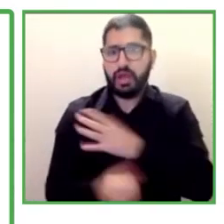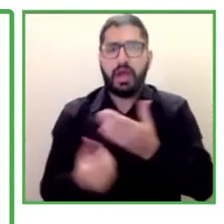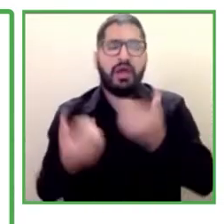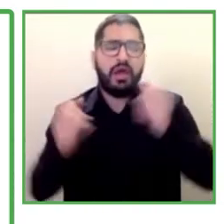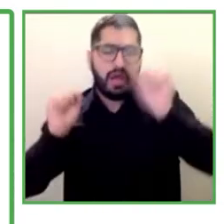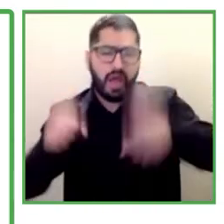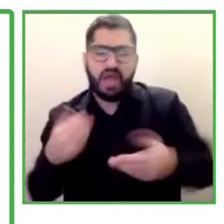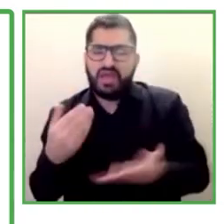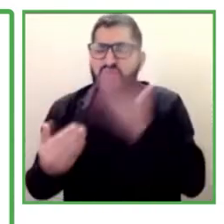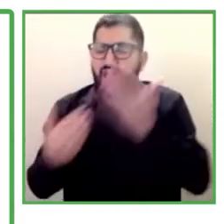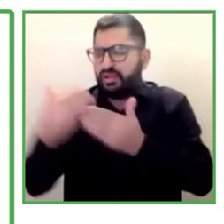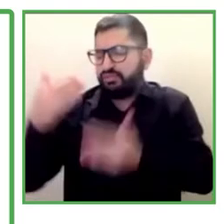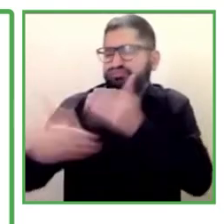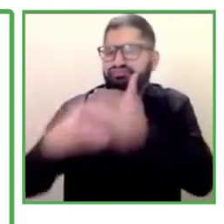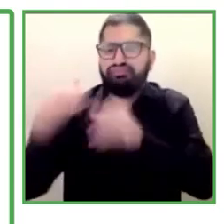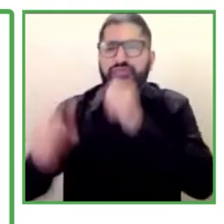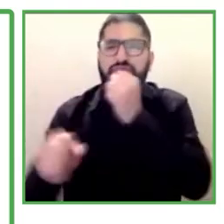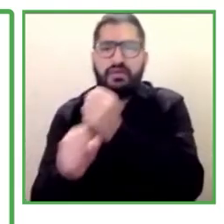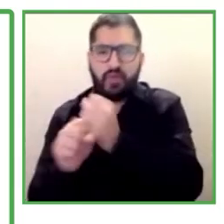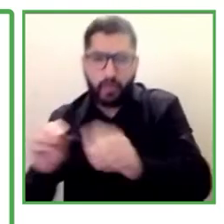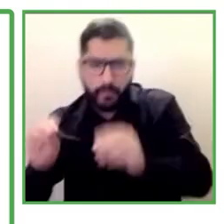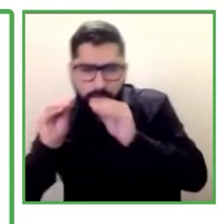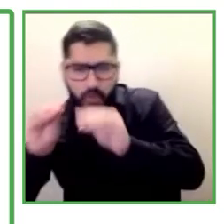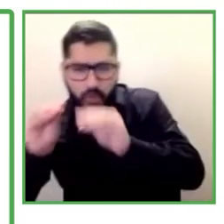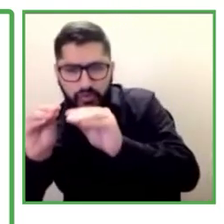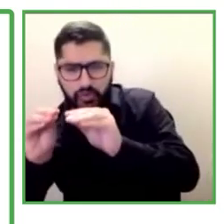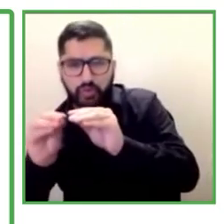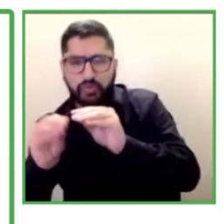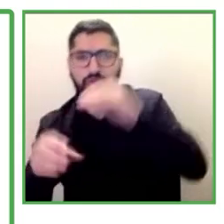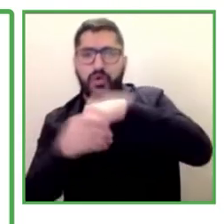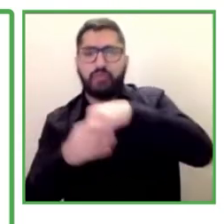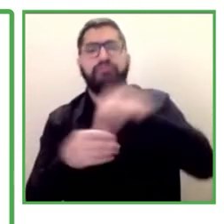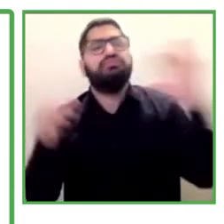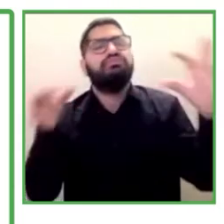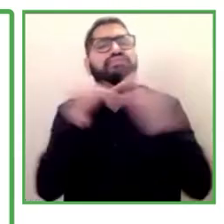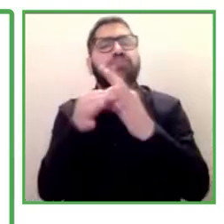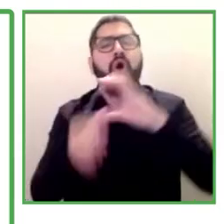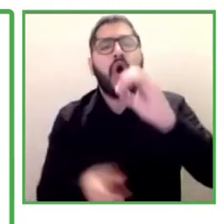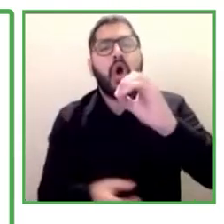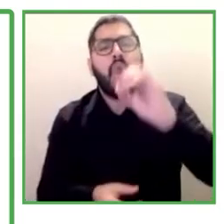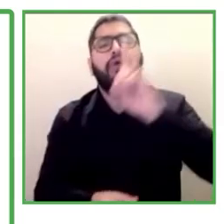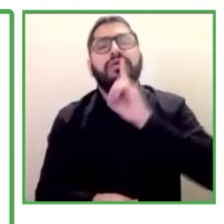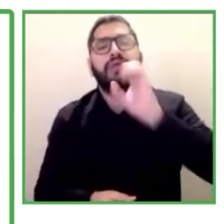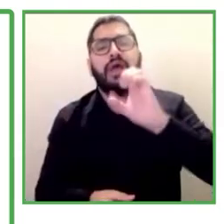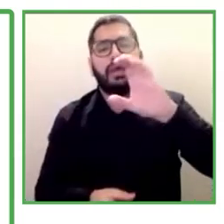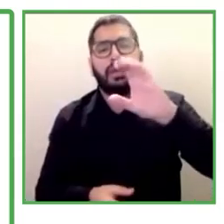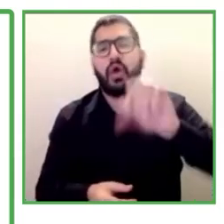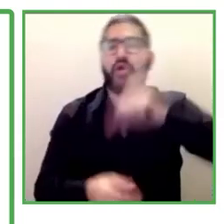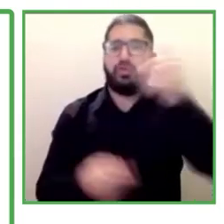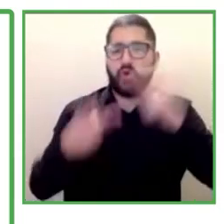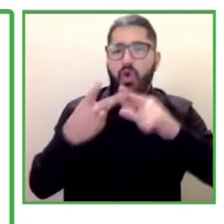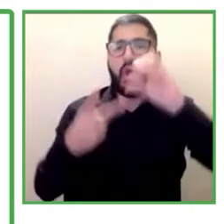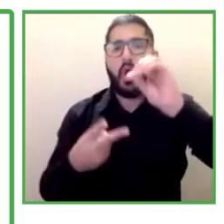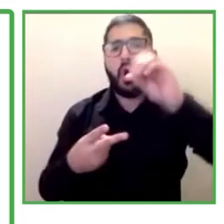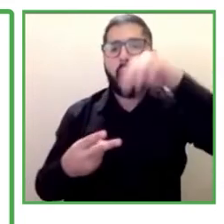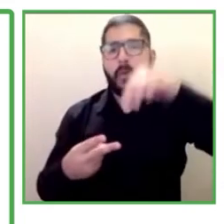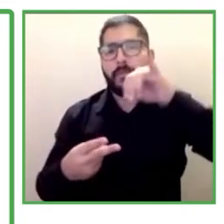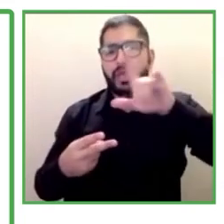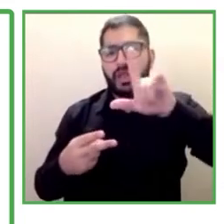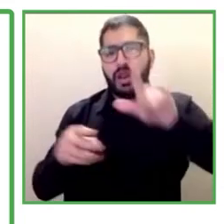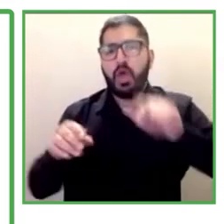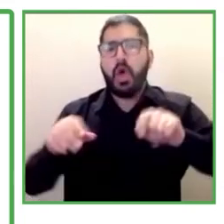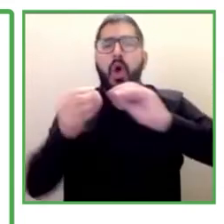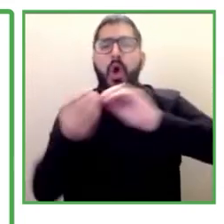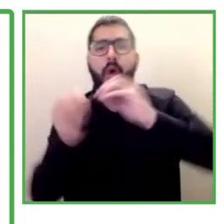a través de las OTEC y también a través de las OMIL o Oficinas Municipales de Inclusión Laboral, también